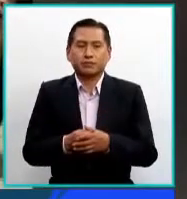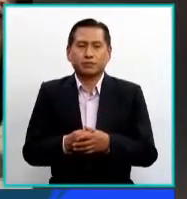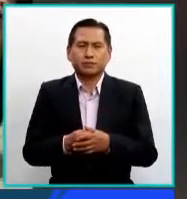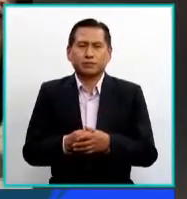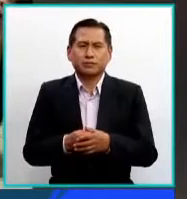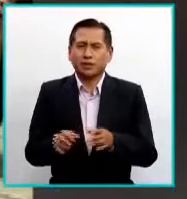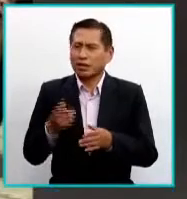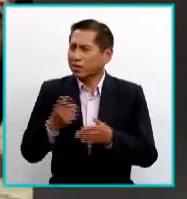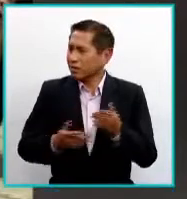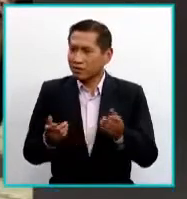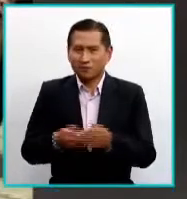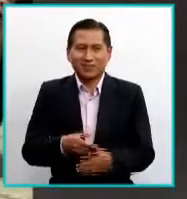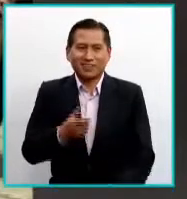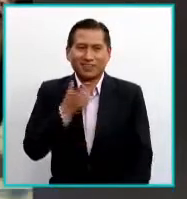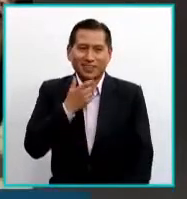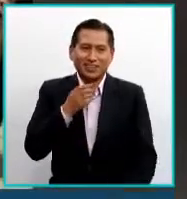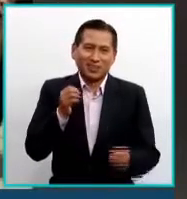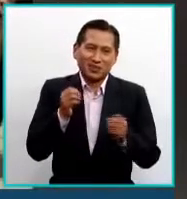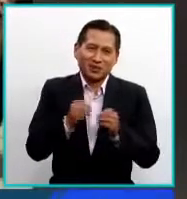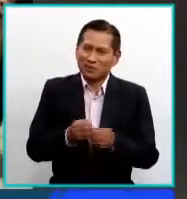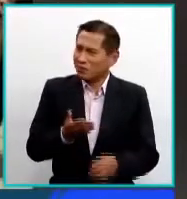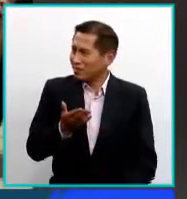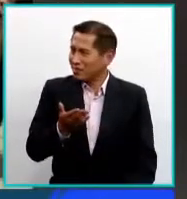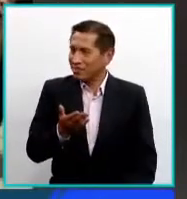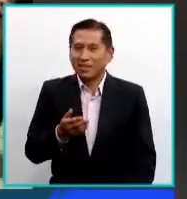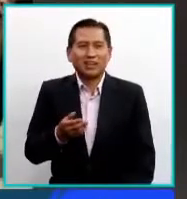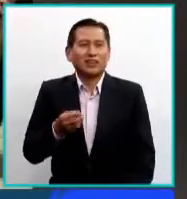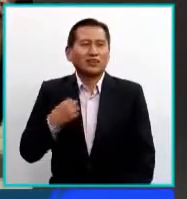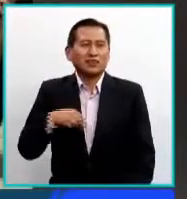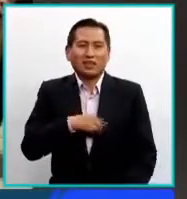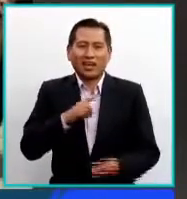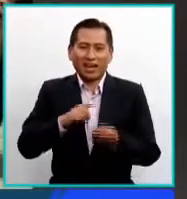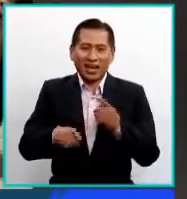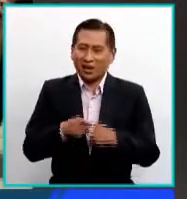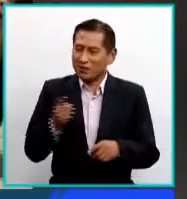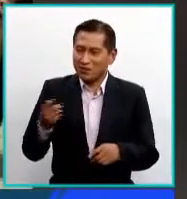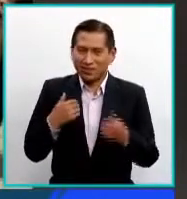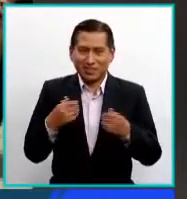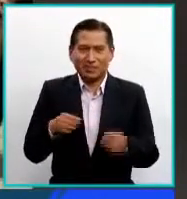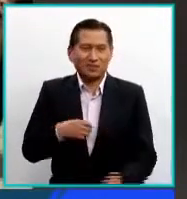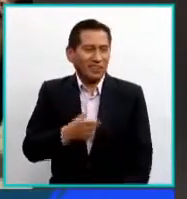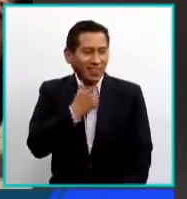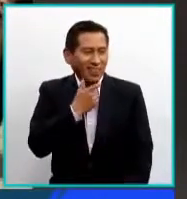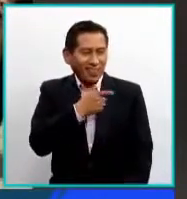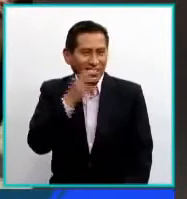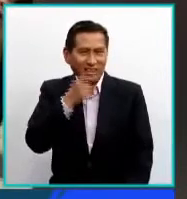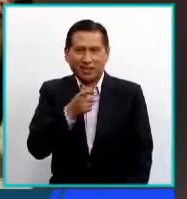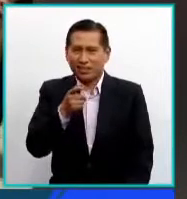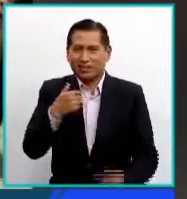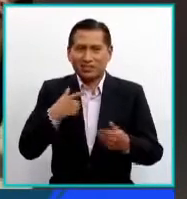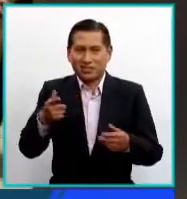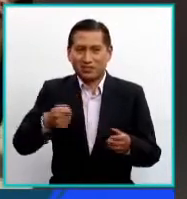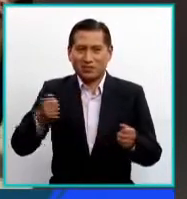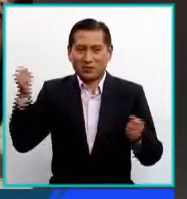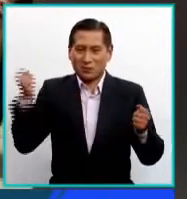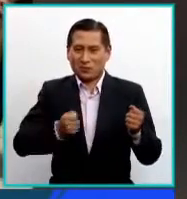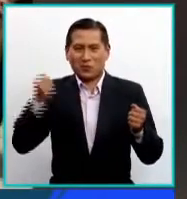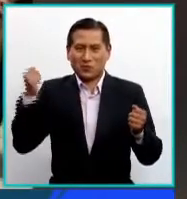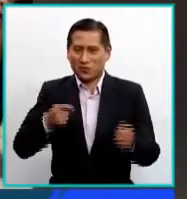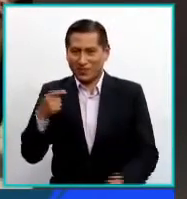estabas haciendo acá? Se ríe el Marce porque somos amigos. él es el que lleva el bombo,